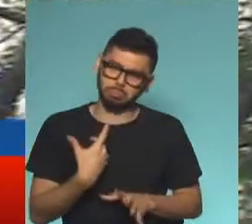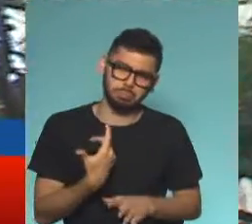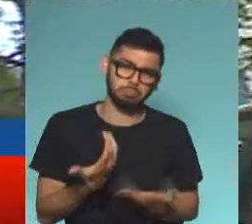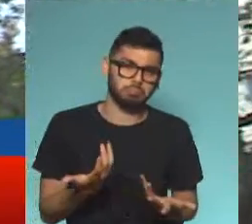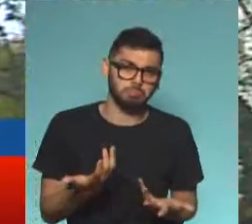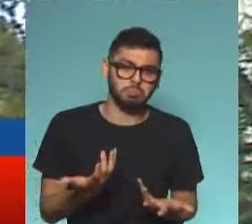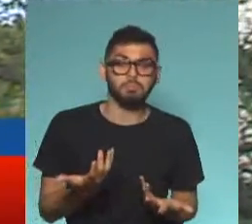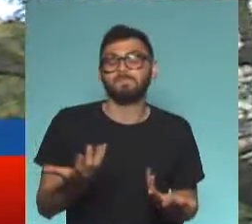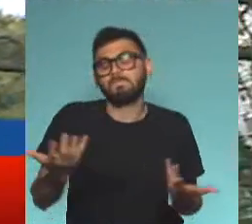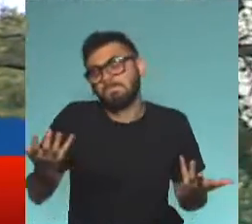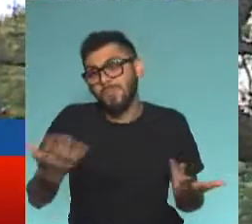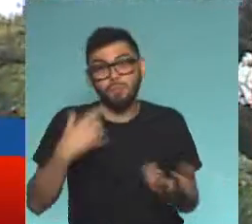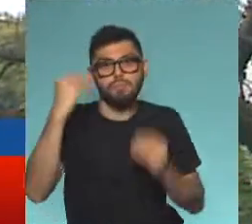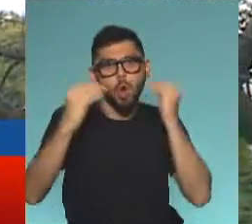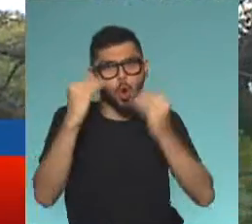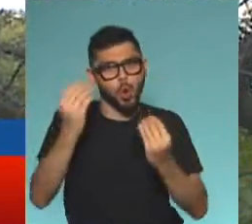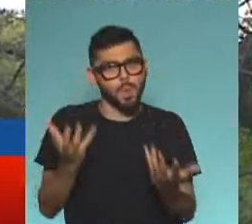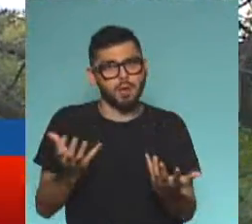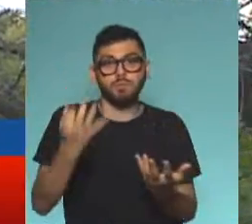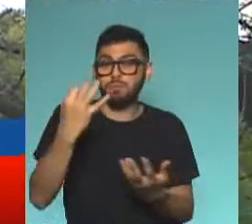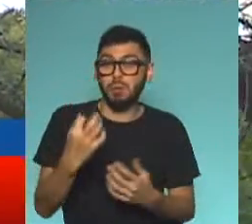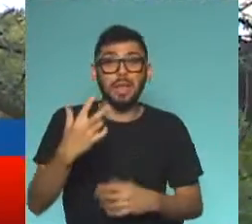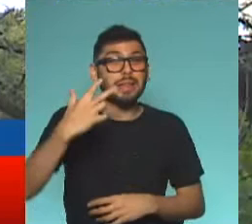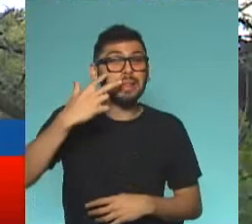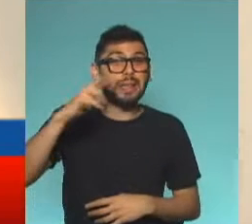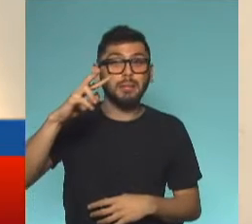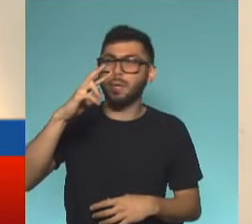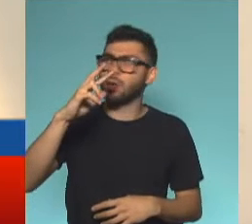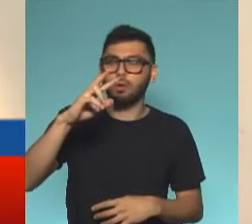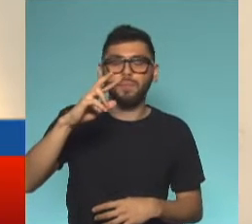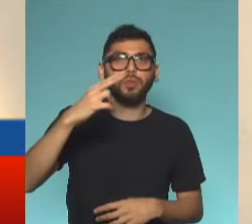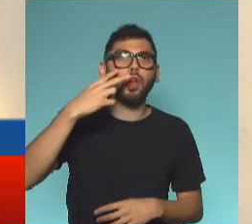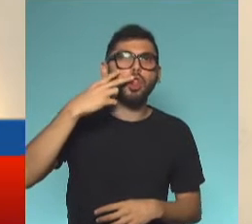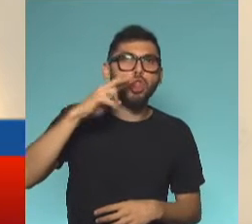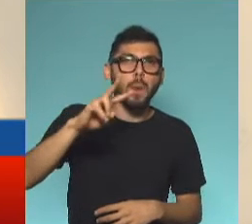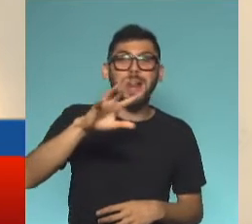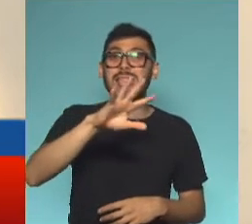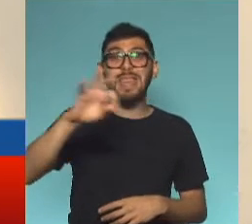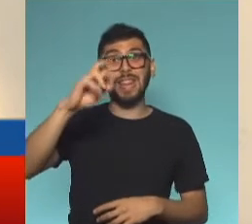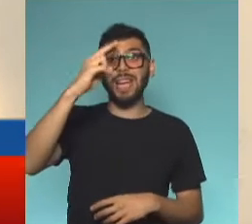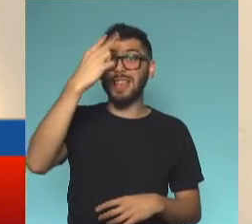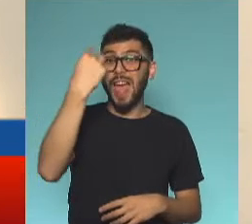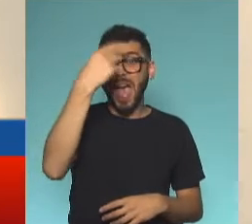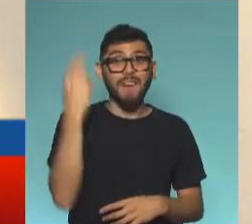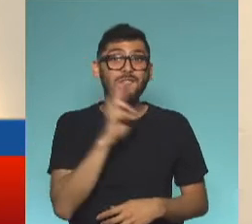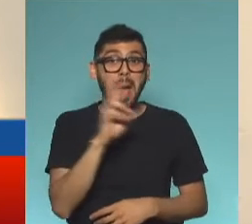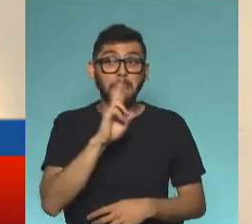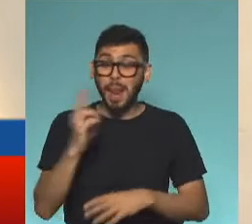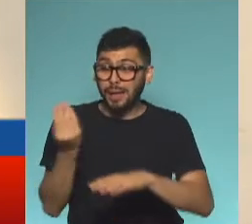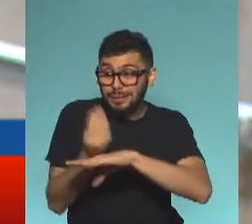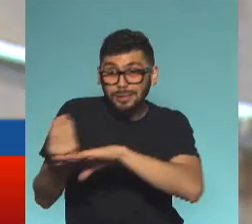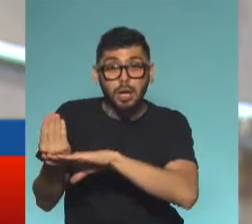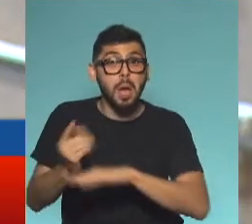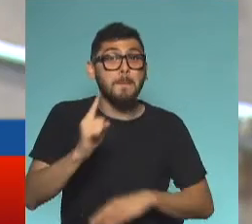Realmente preocupa porque han ingresado 3.000 enfermeras, no, 2.500 enfermeras y han renunciado